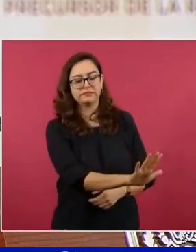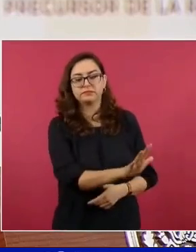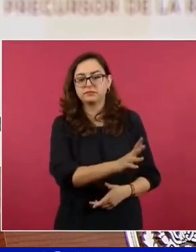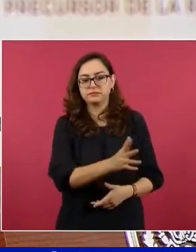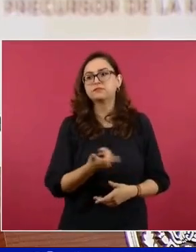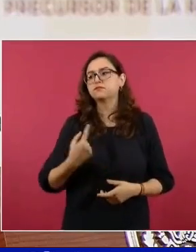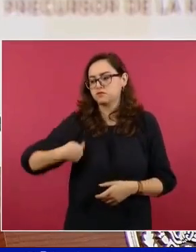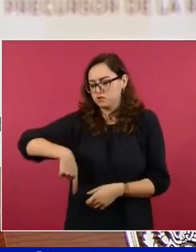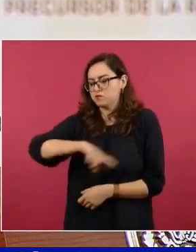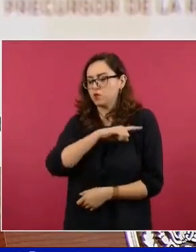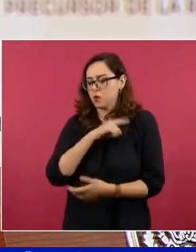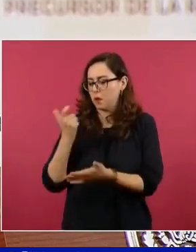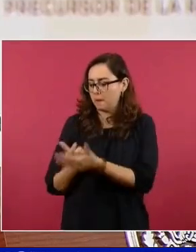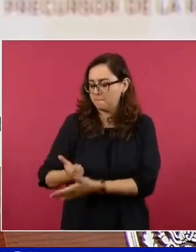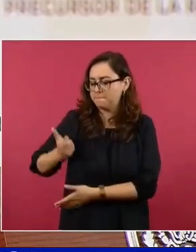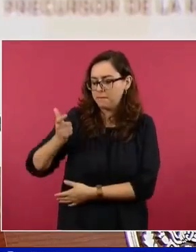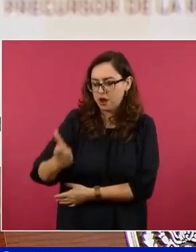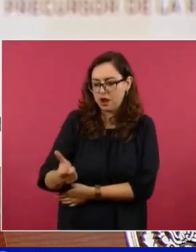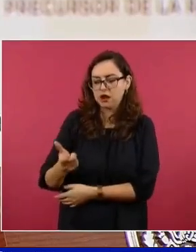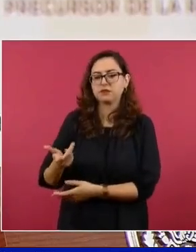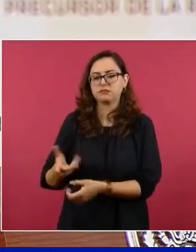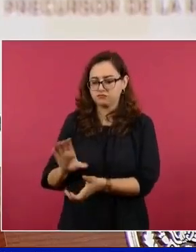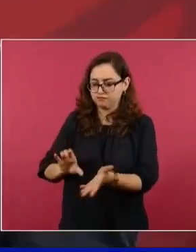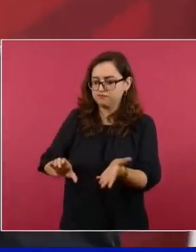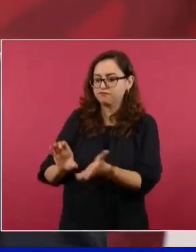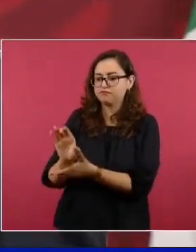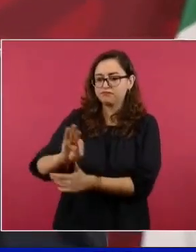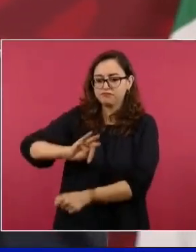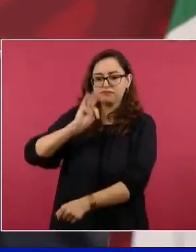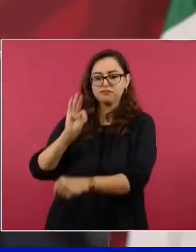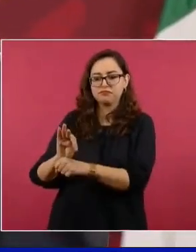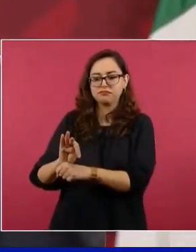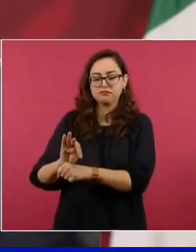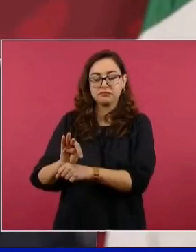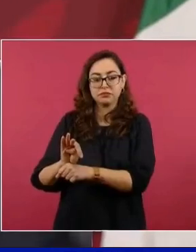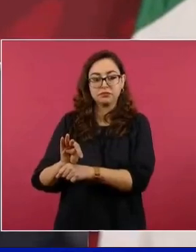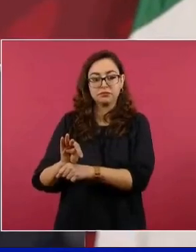subsidio que se paga, pero si no